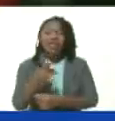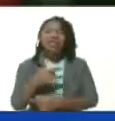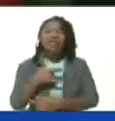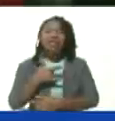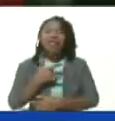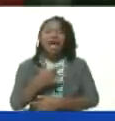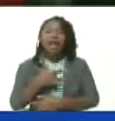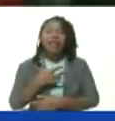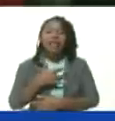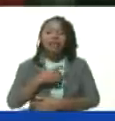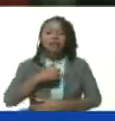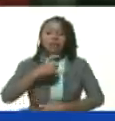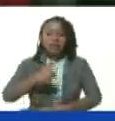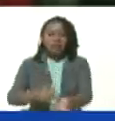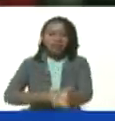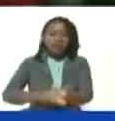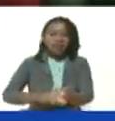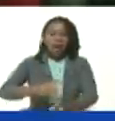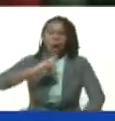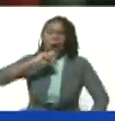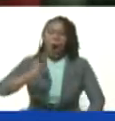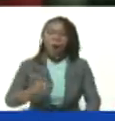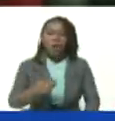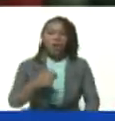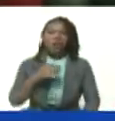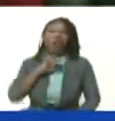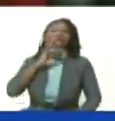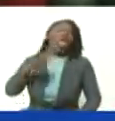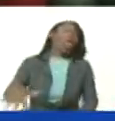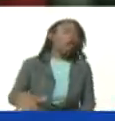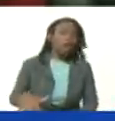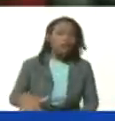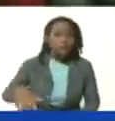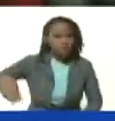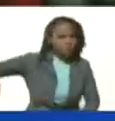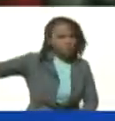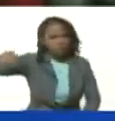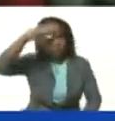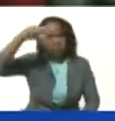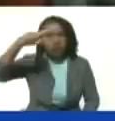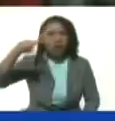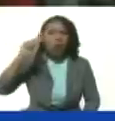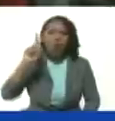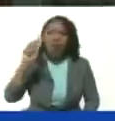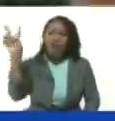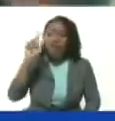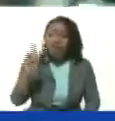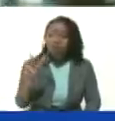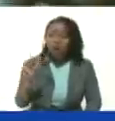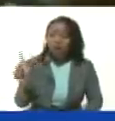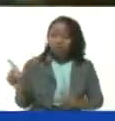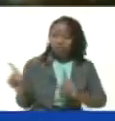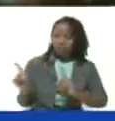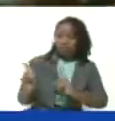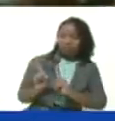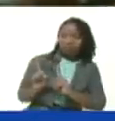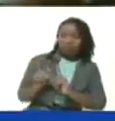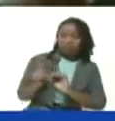sienten rabia, odio, asco y molestia cuando hay un venezolano cerca de ellos.